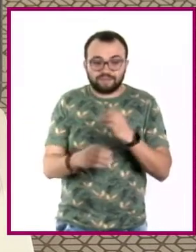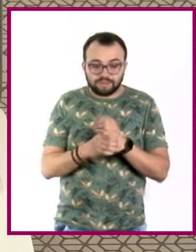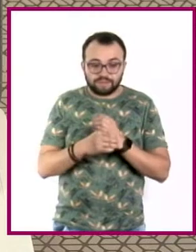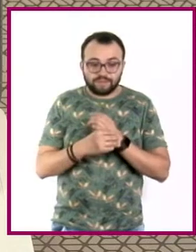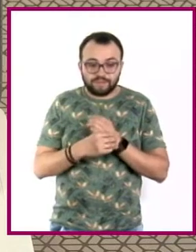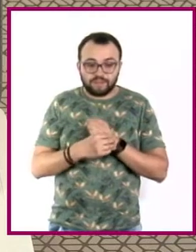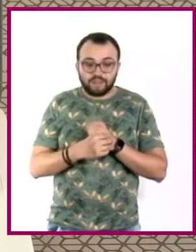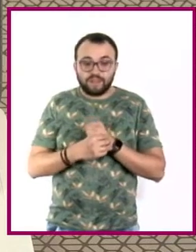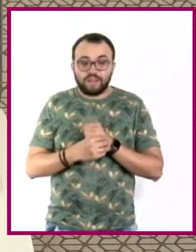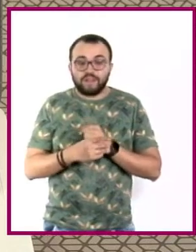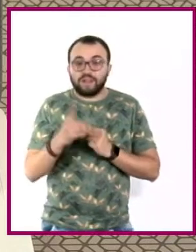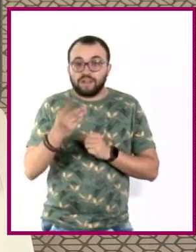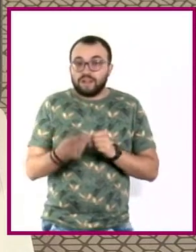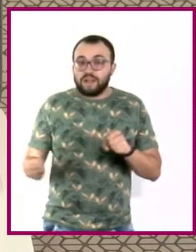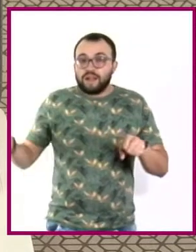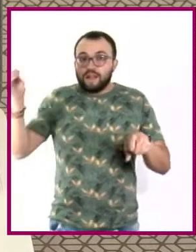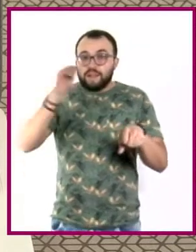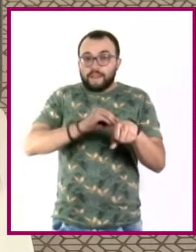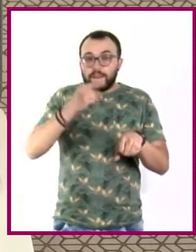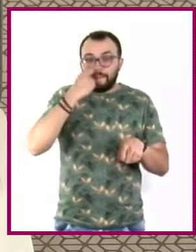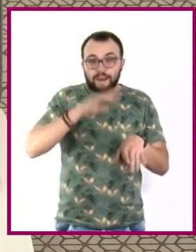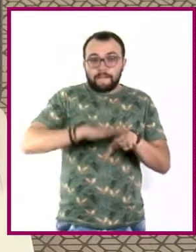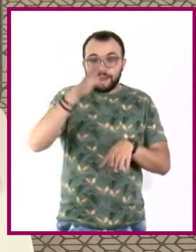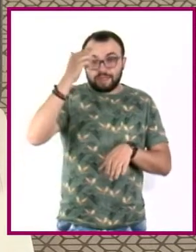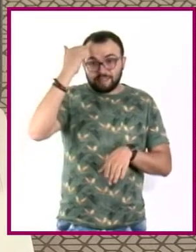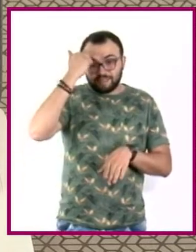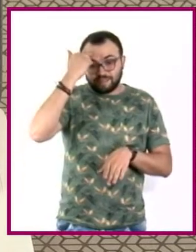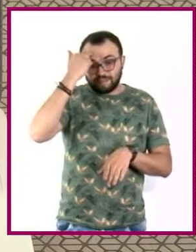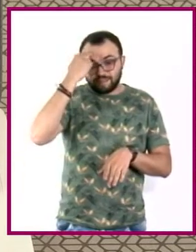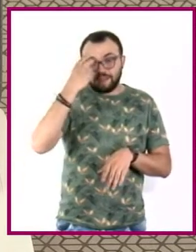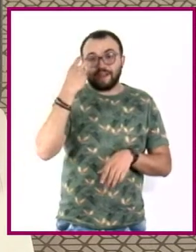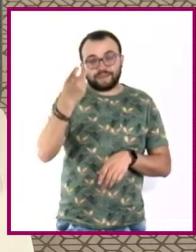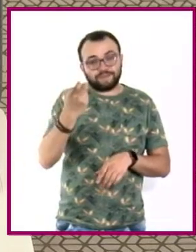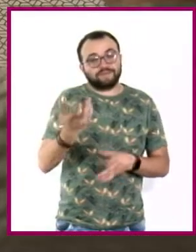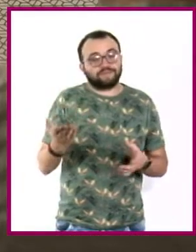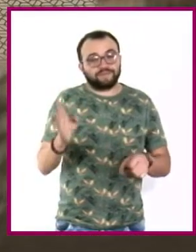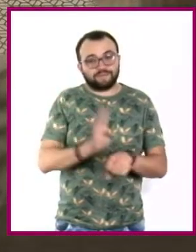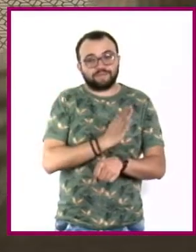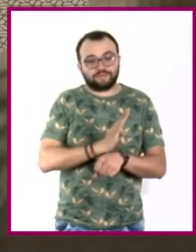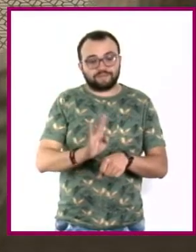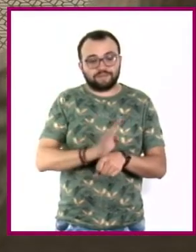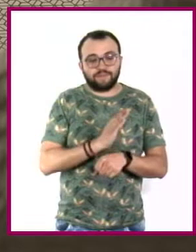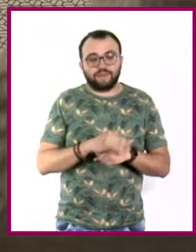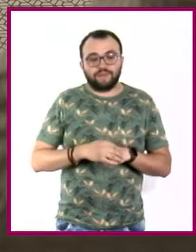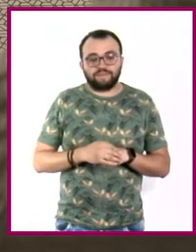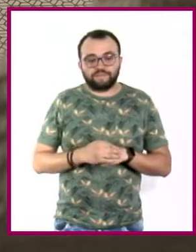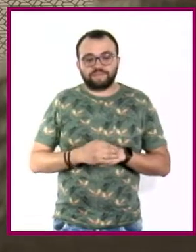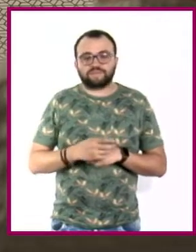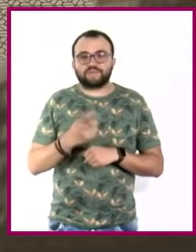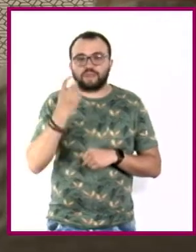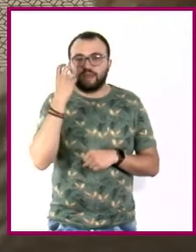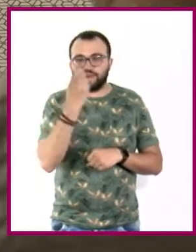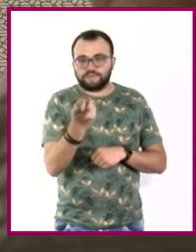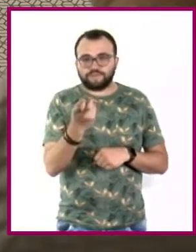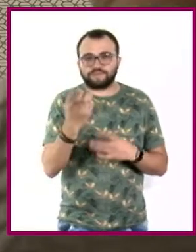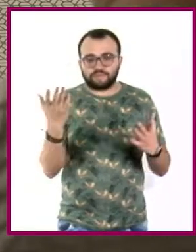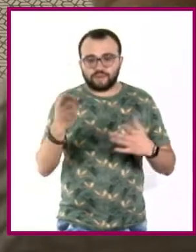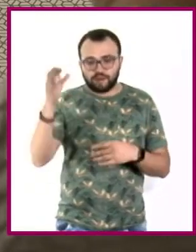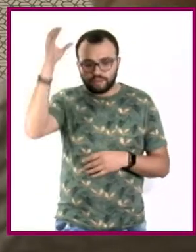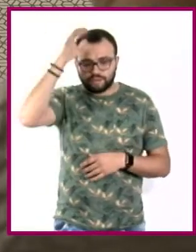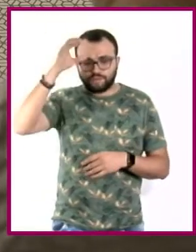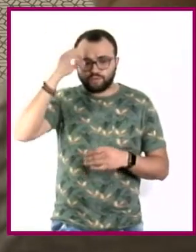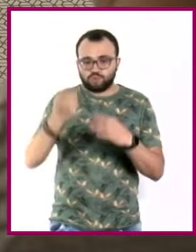que aporten a nuestro conocimiento de algo, pues ese es el beneficio, ¿no? En el momento en que esta